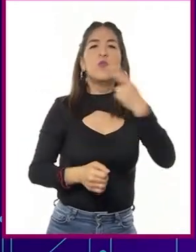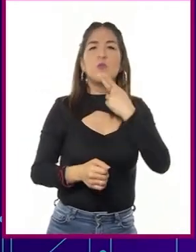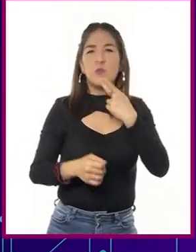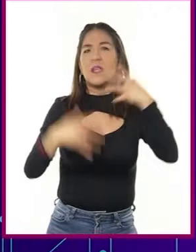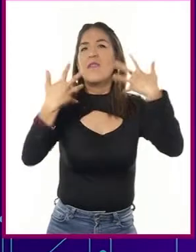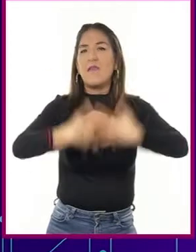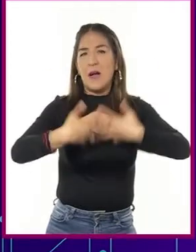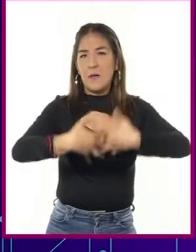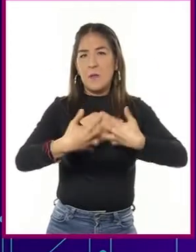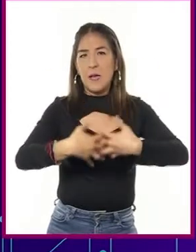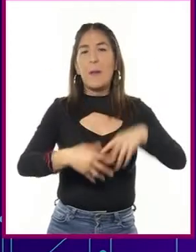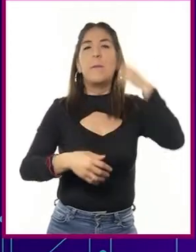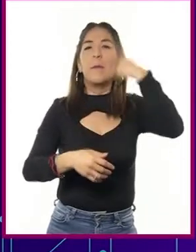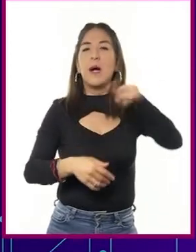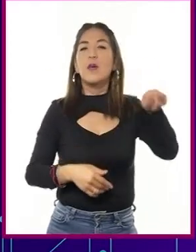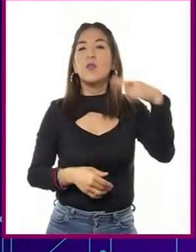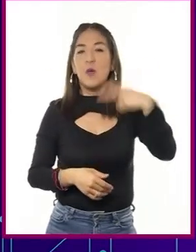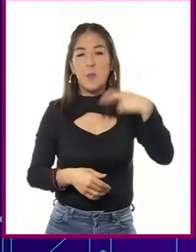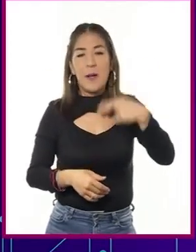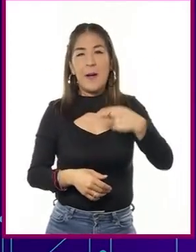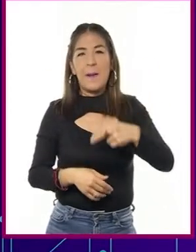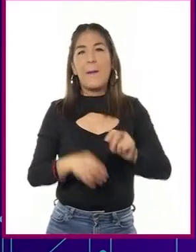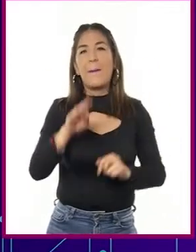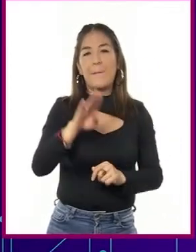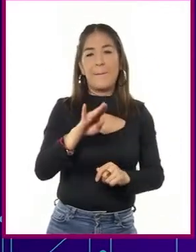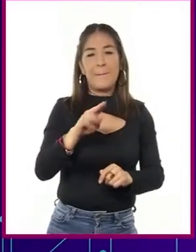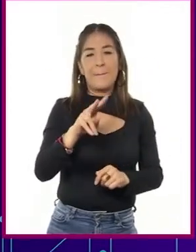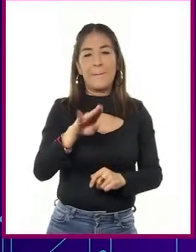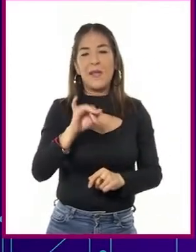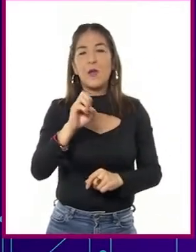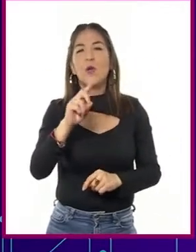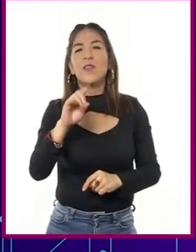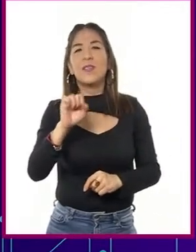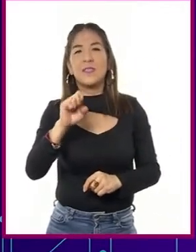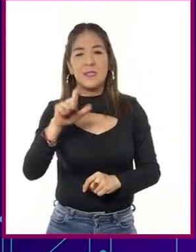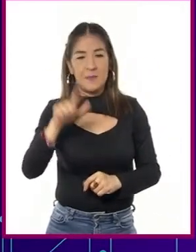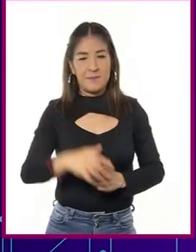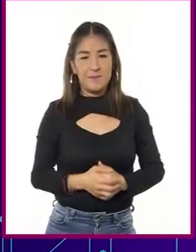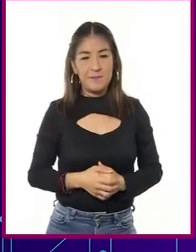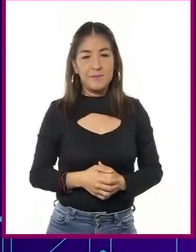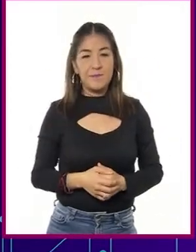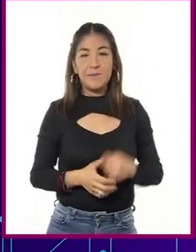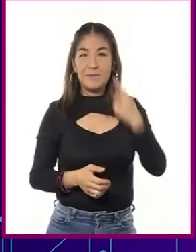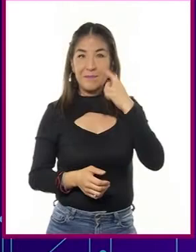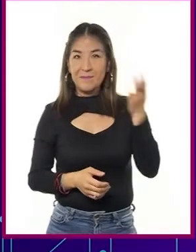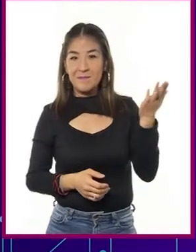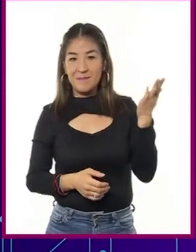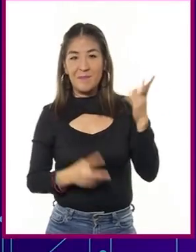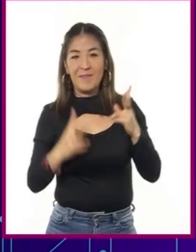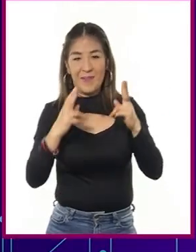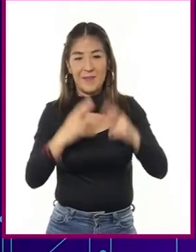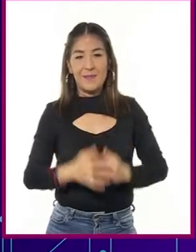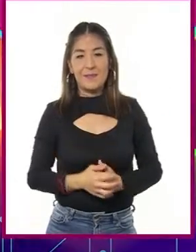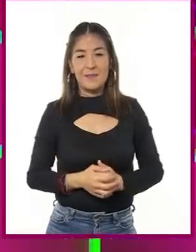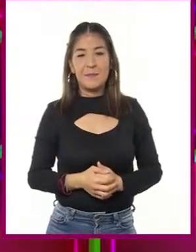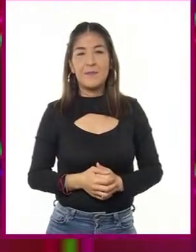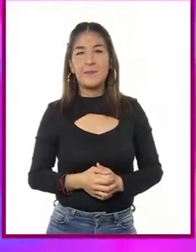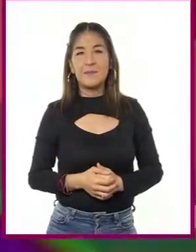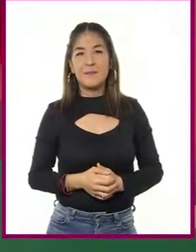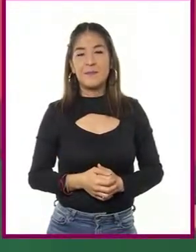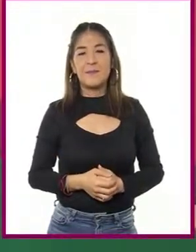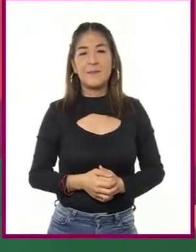industrial dándole el nombre de biodiesel. Como dice el refrán, calabaza, calabaza, cada quien a su